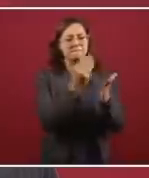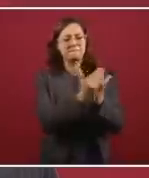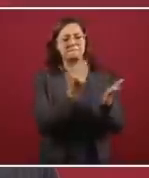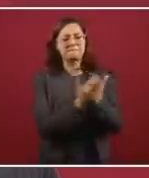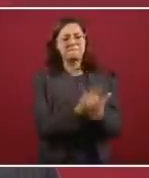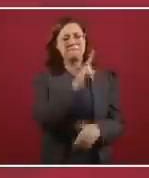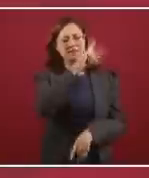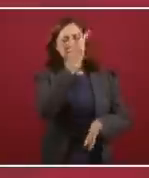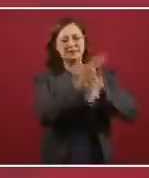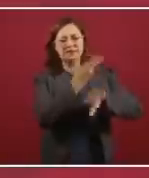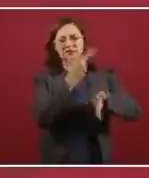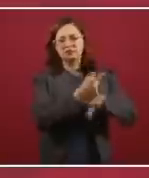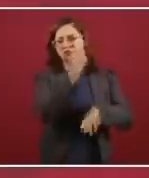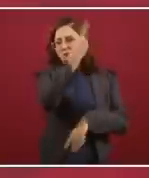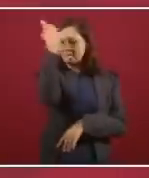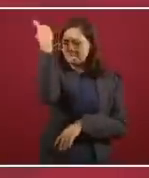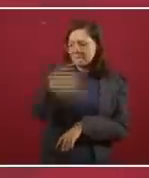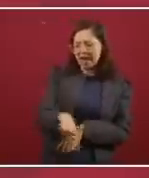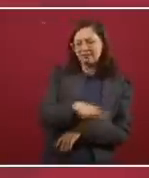en Estados Unidos